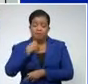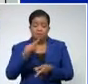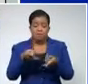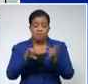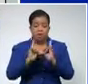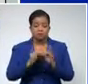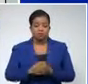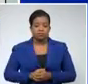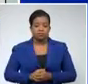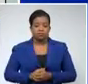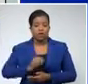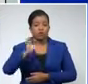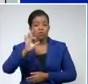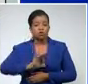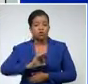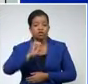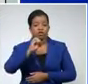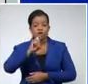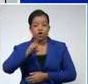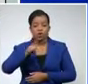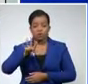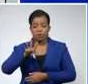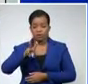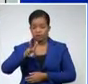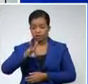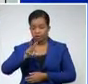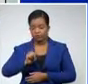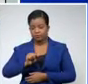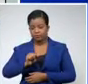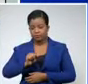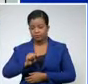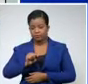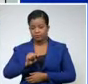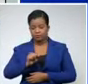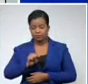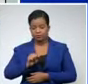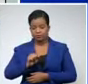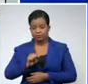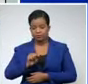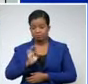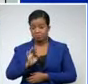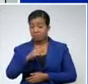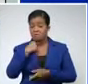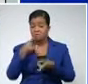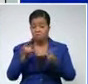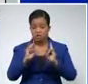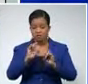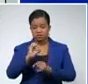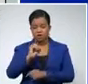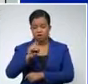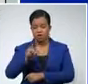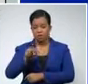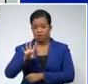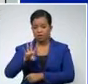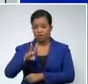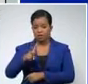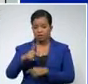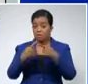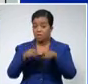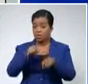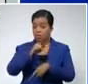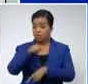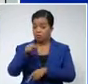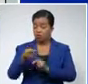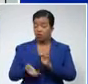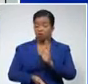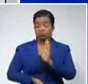de 0,42%, pero en cuanto al número de casos, es un número elevado. Y